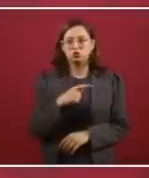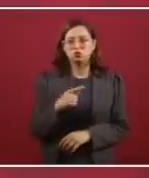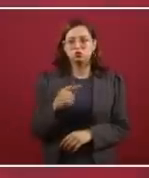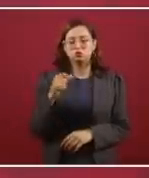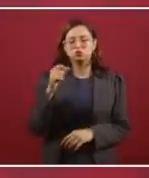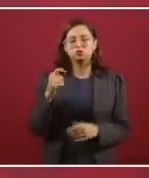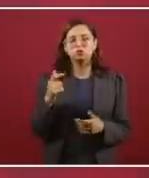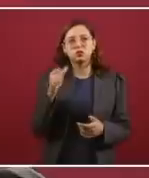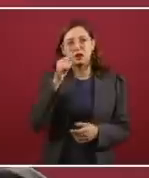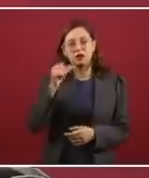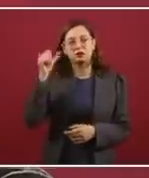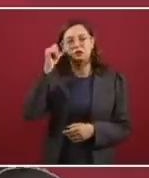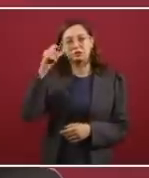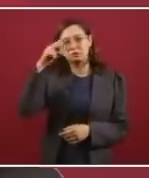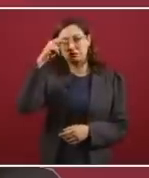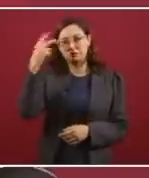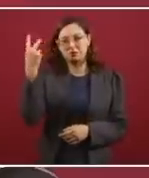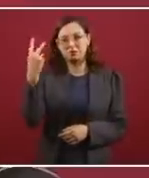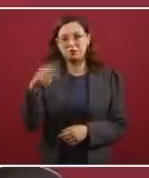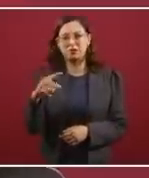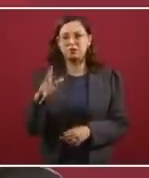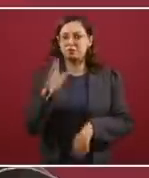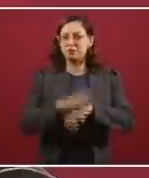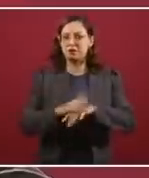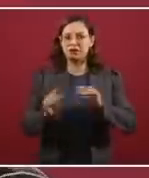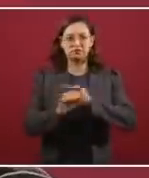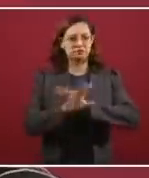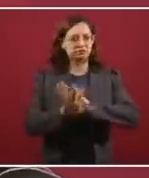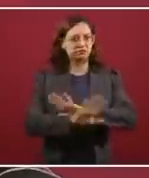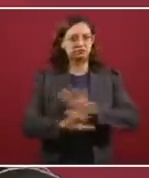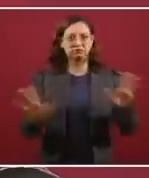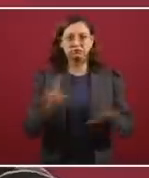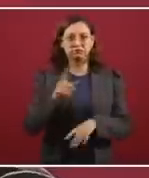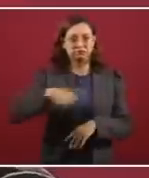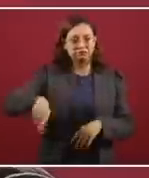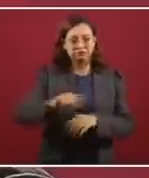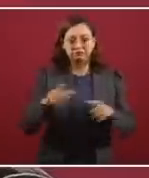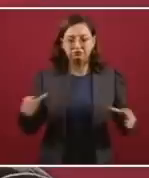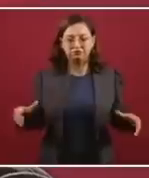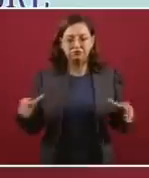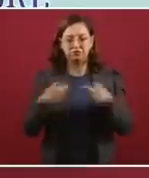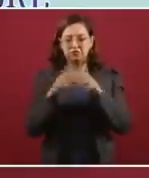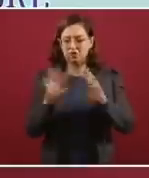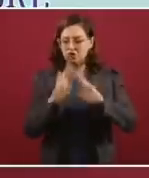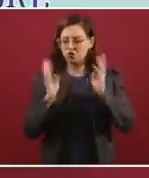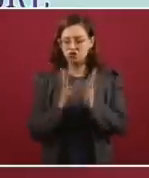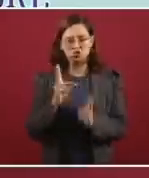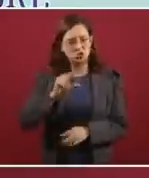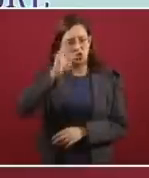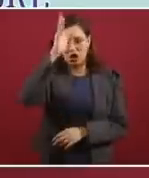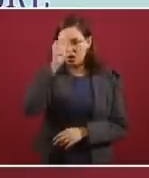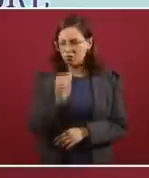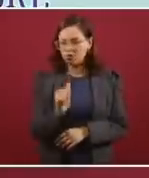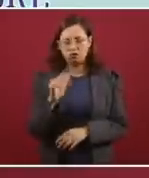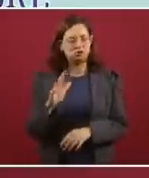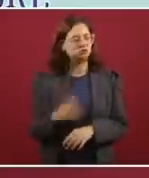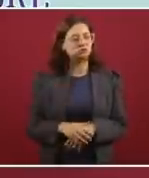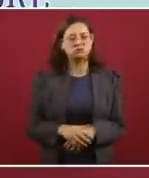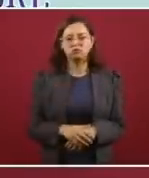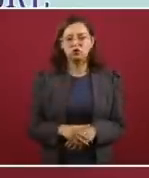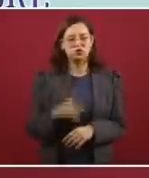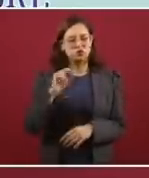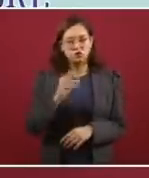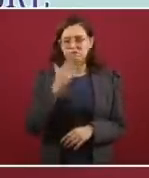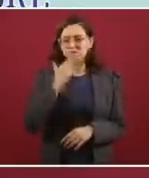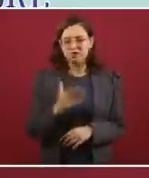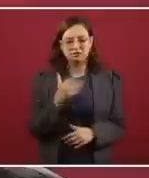fue uno de los países más claros en contra de que se reuniese el Consejo Consultivo y en contra de que se iniciase